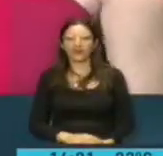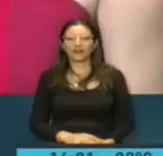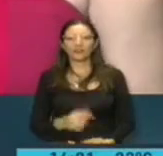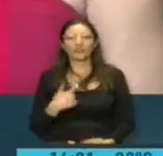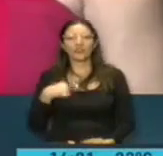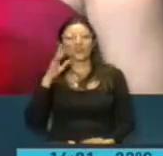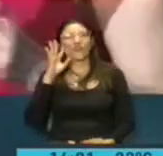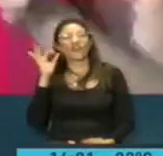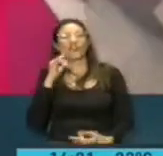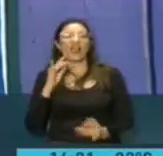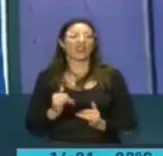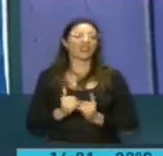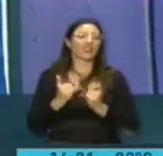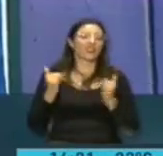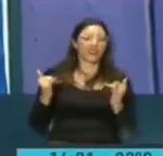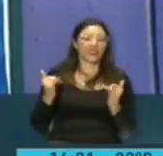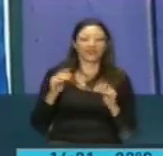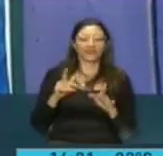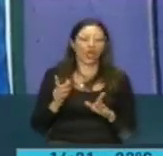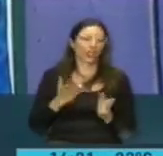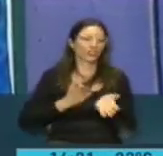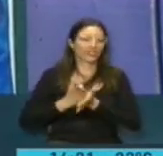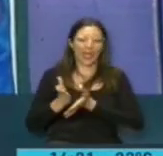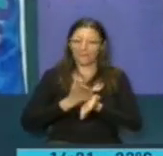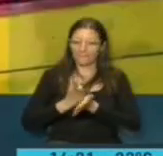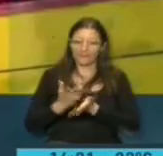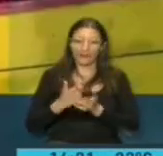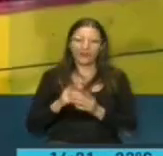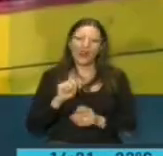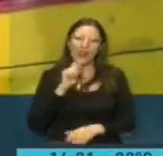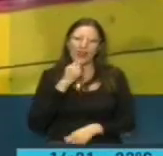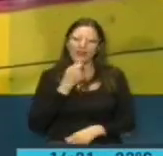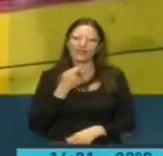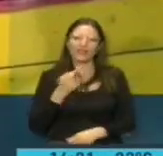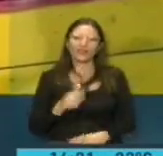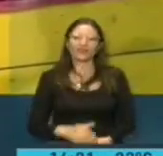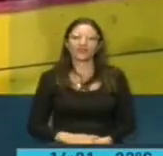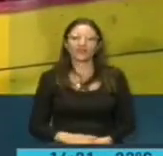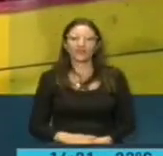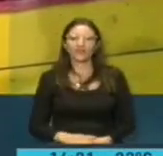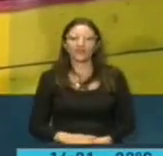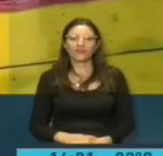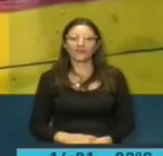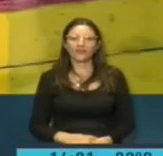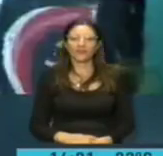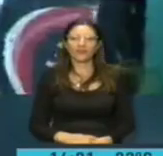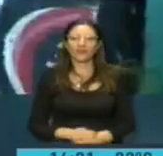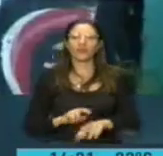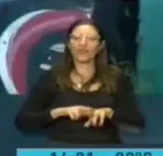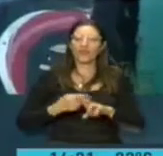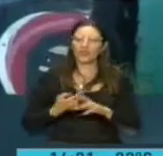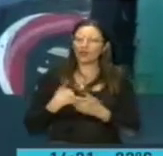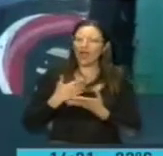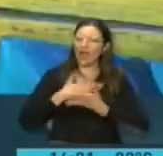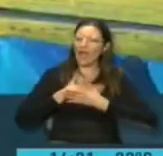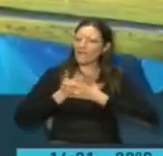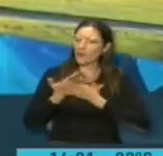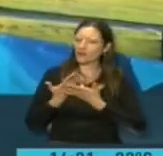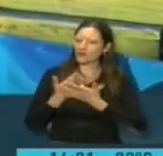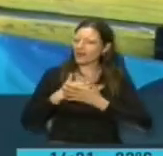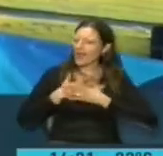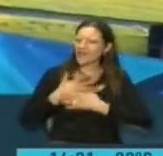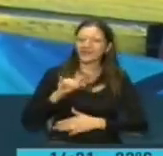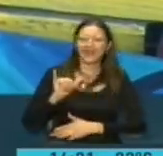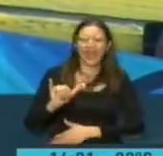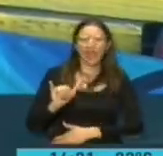en el día, ¿viste? Porque obviamente que el amor somos siempre, pero es lindo. Es lindo renovar los votos y decirse te amo como sos. La